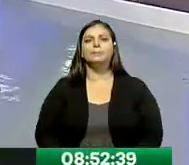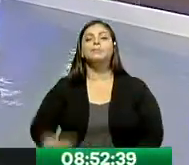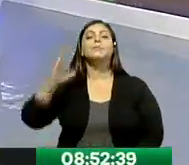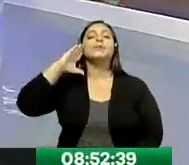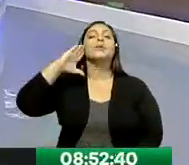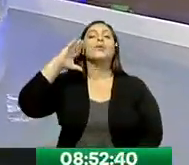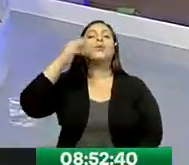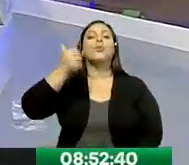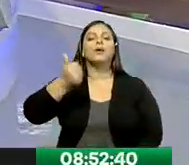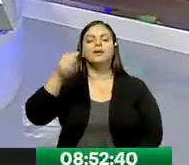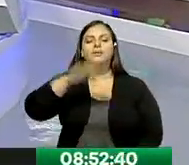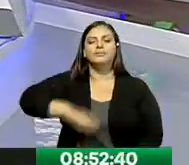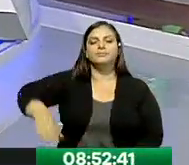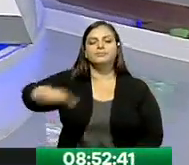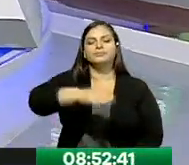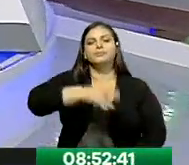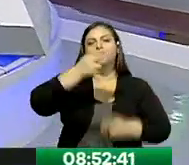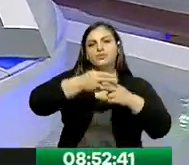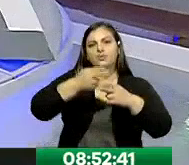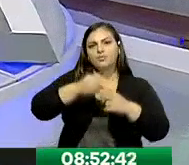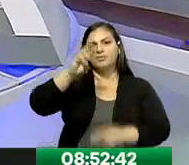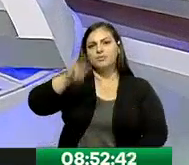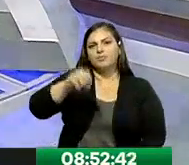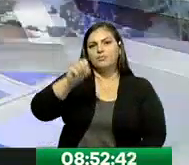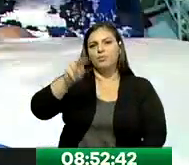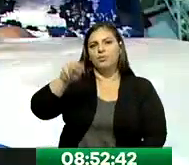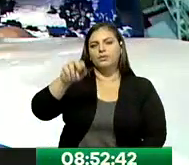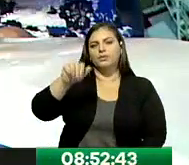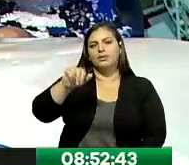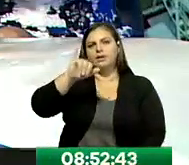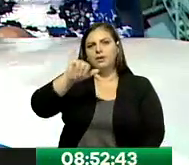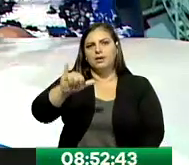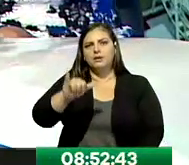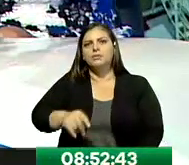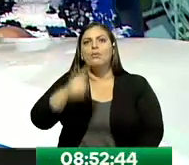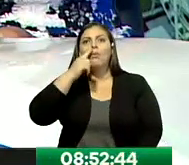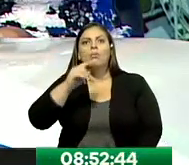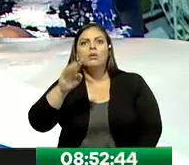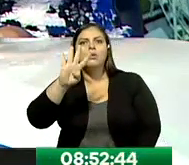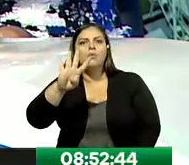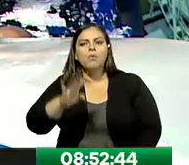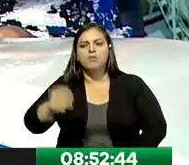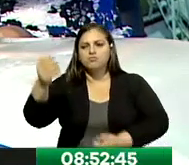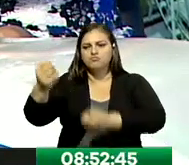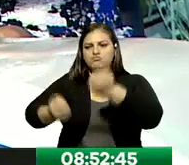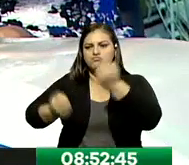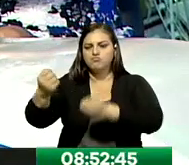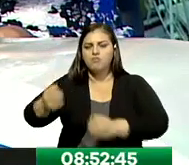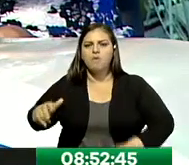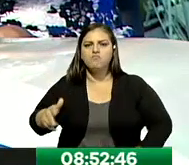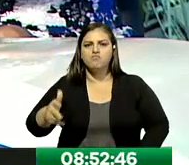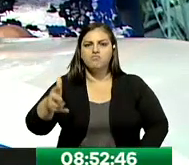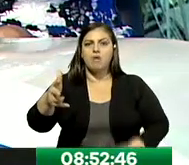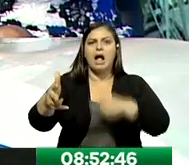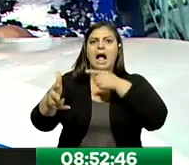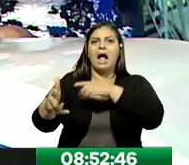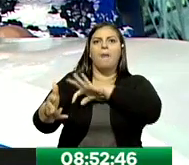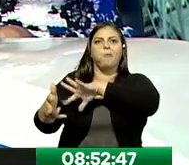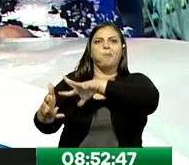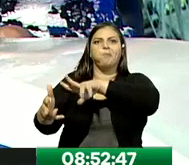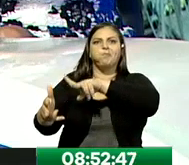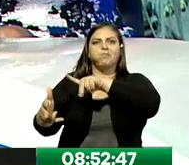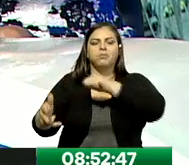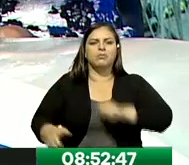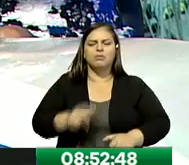Habitantes de la comunidad del cruce de Monay de Cuenca estuvieron a punto de linchar a presuntos miembros de una banda delictiva. Los